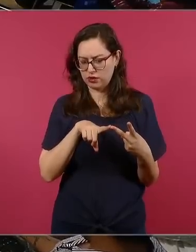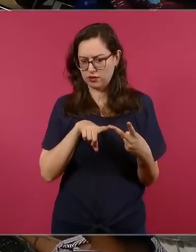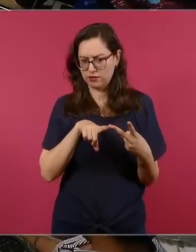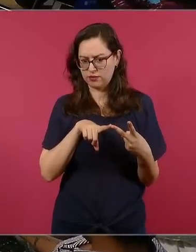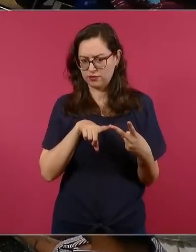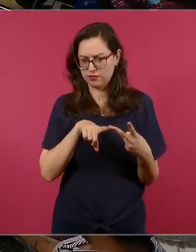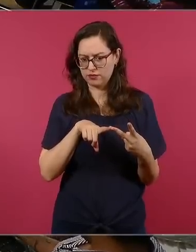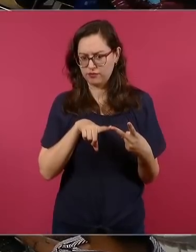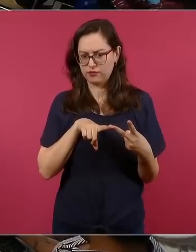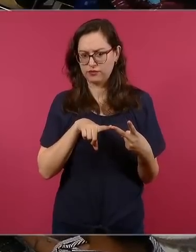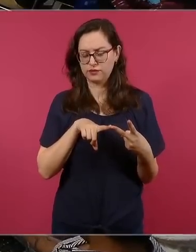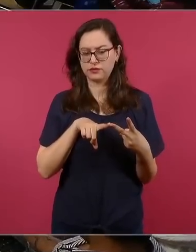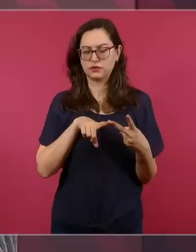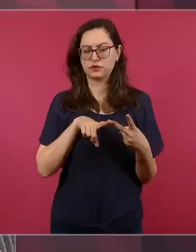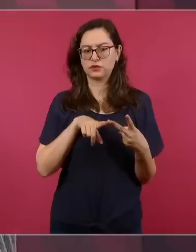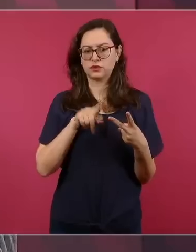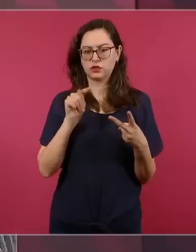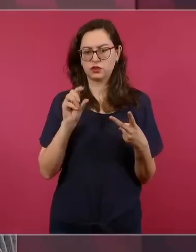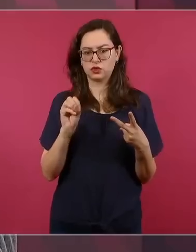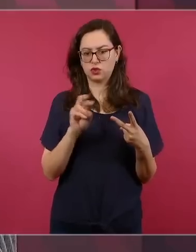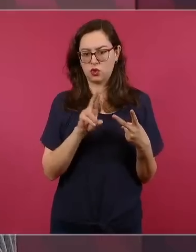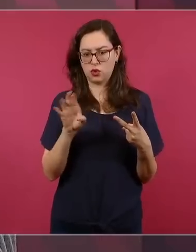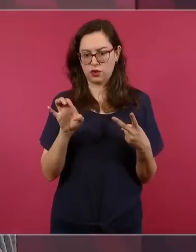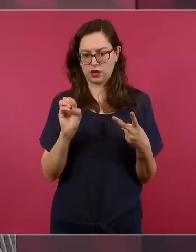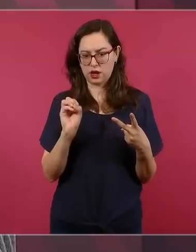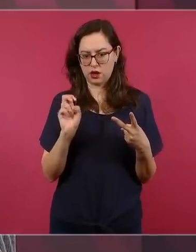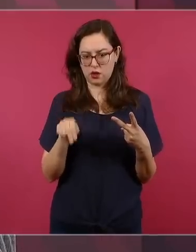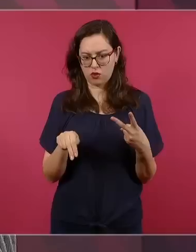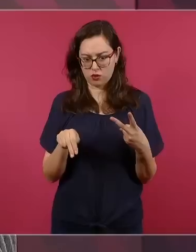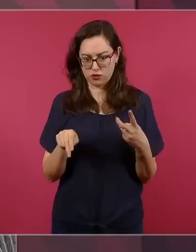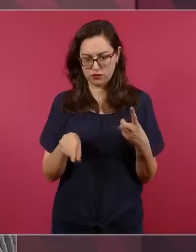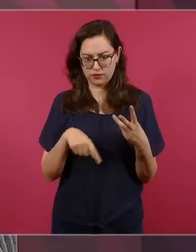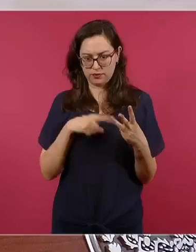uno en Torreón,